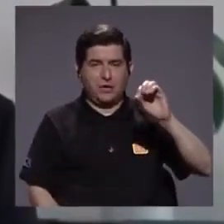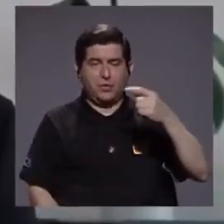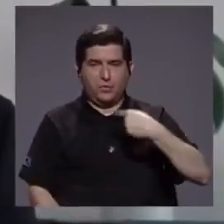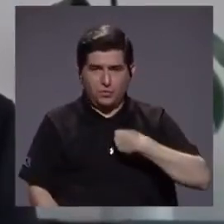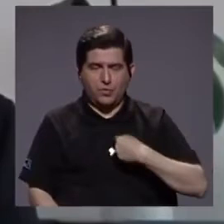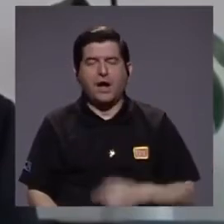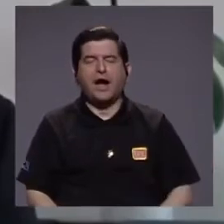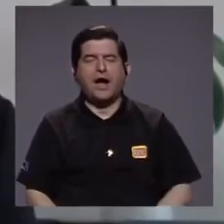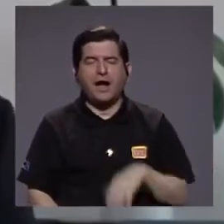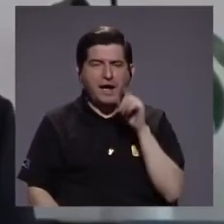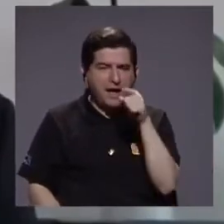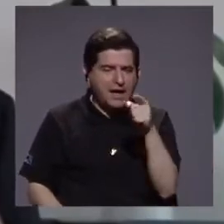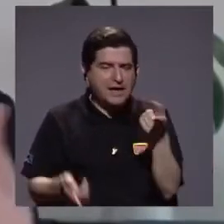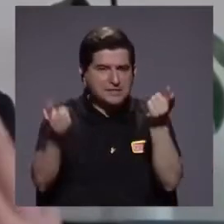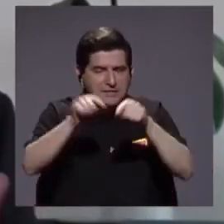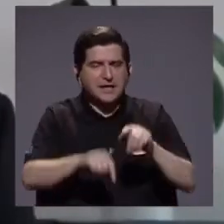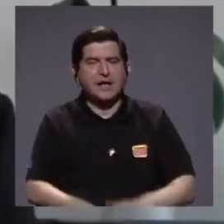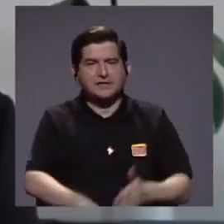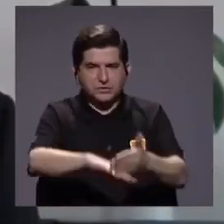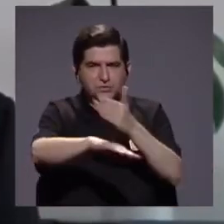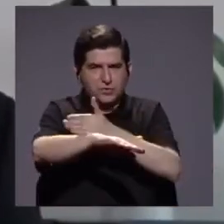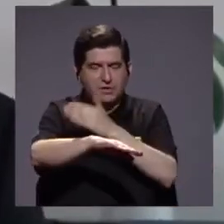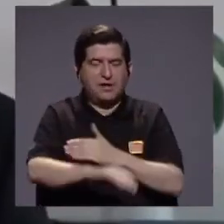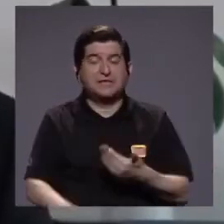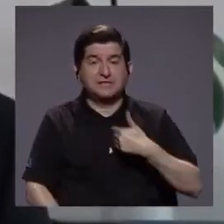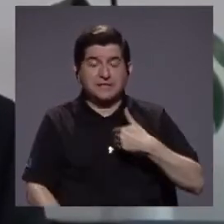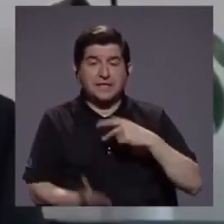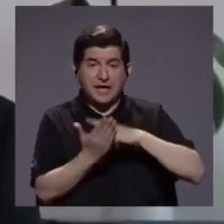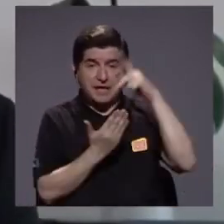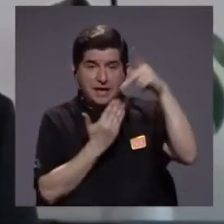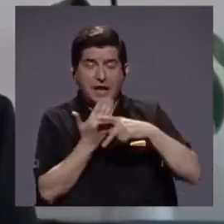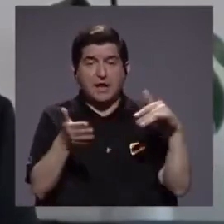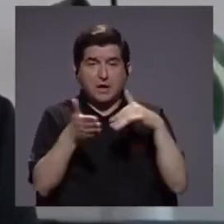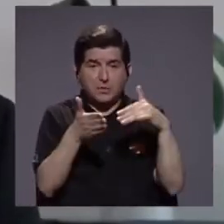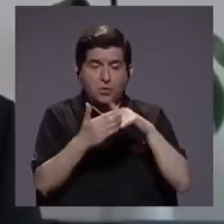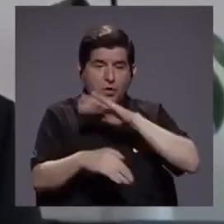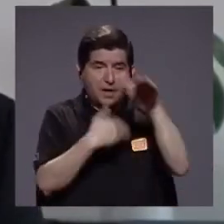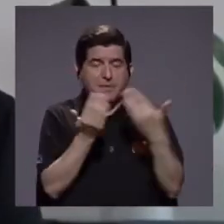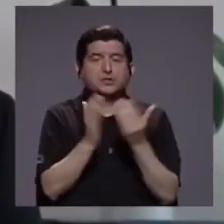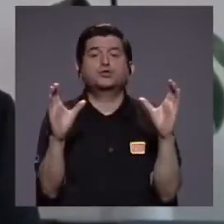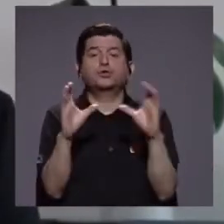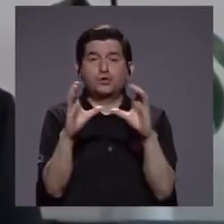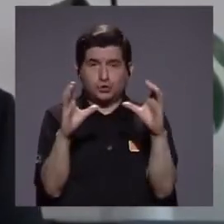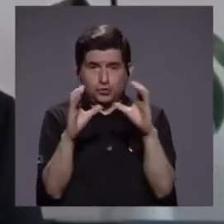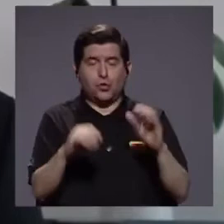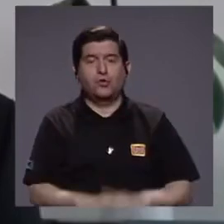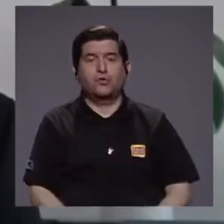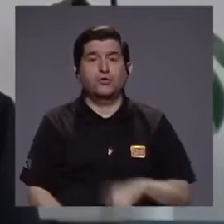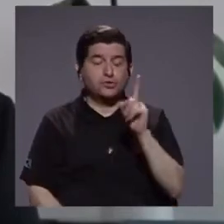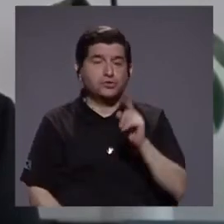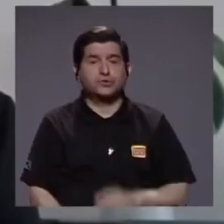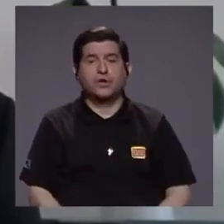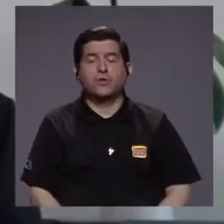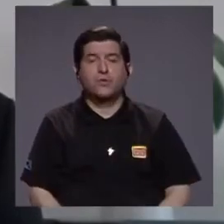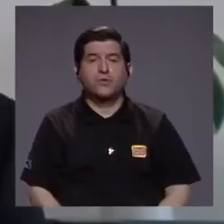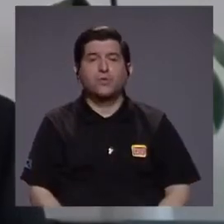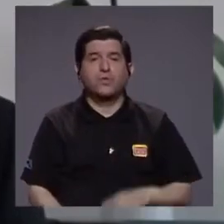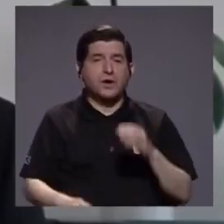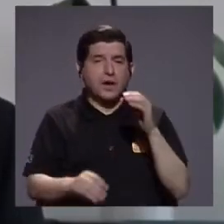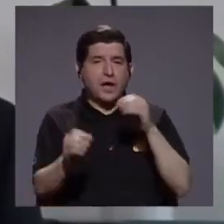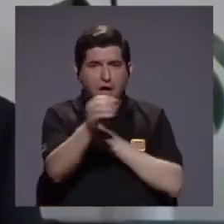significativos. Es la facultad que tiene la totalidad de sus programas de estudio acreditados ante alguna agencia nacional